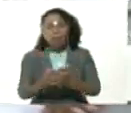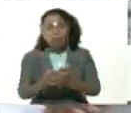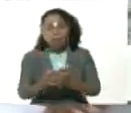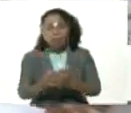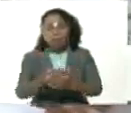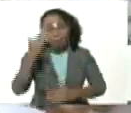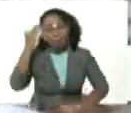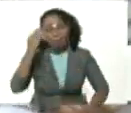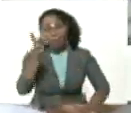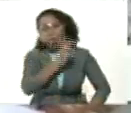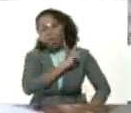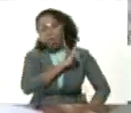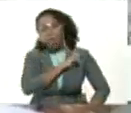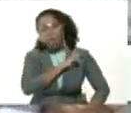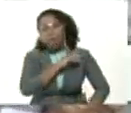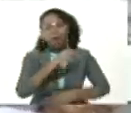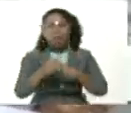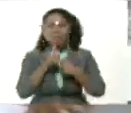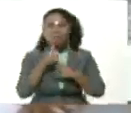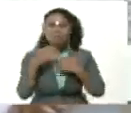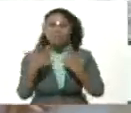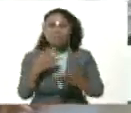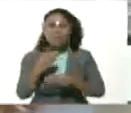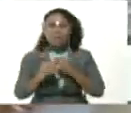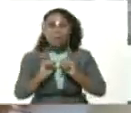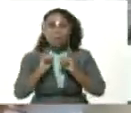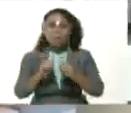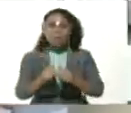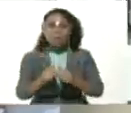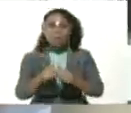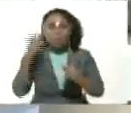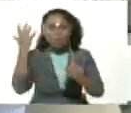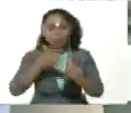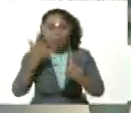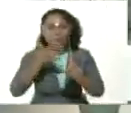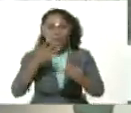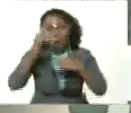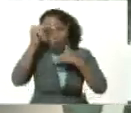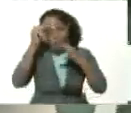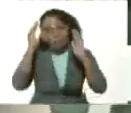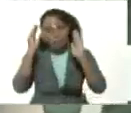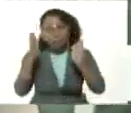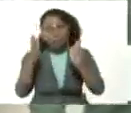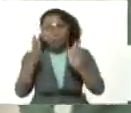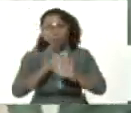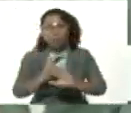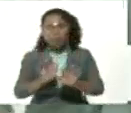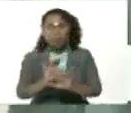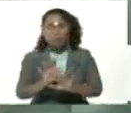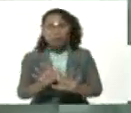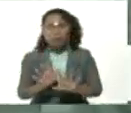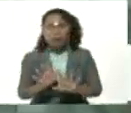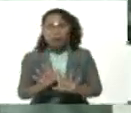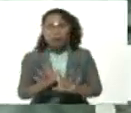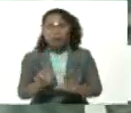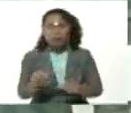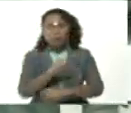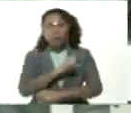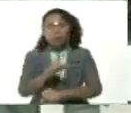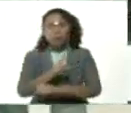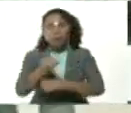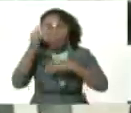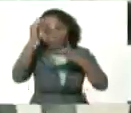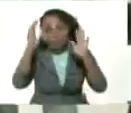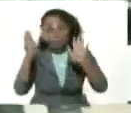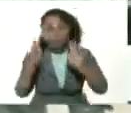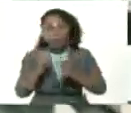almirante jefe Remigio Ceballos, quien ha comenzado a instruir atenciones, ya ha dado la orden de atender con